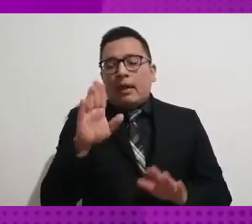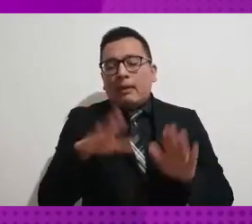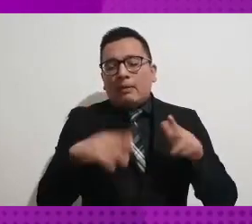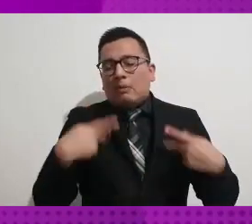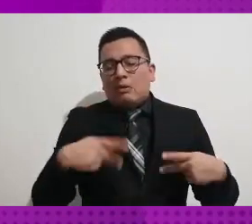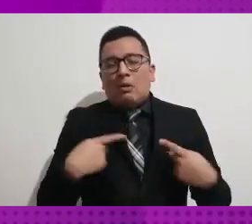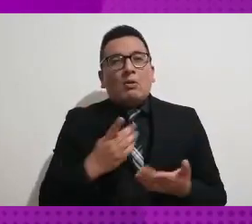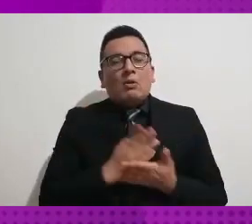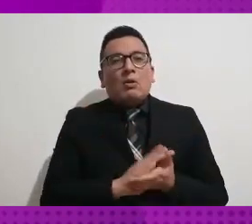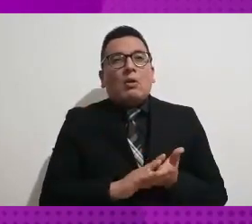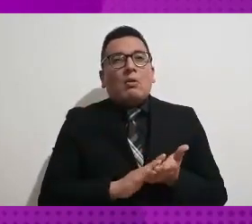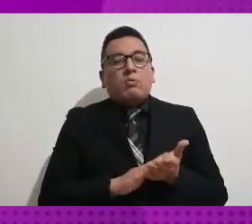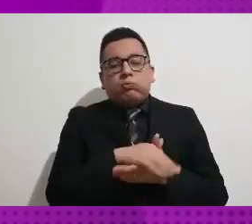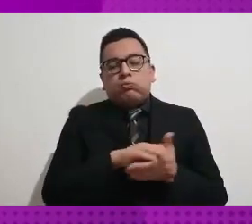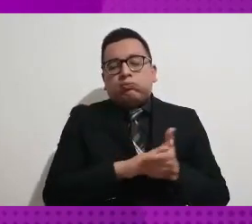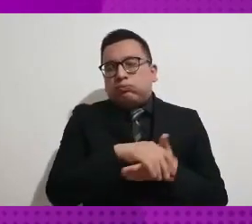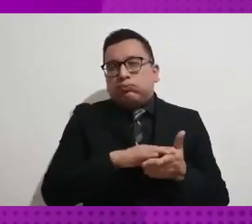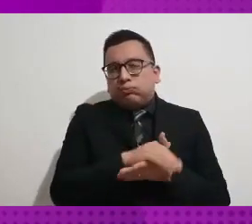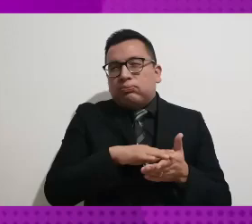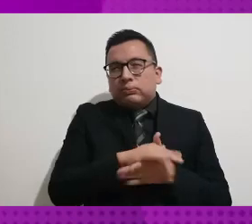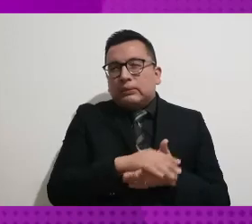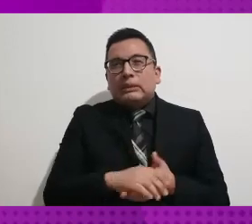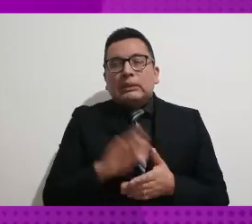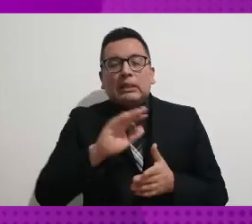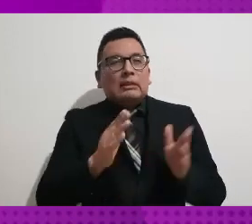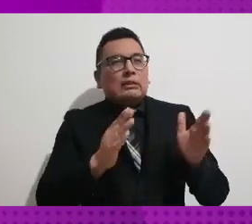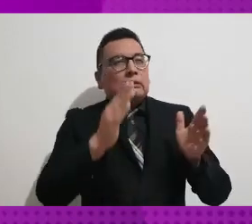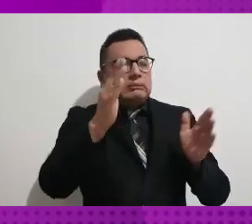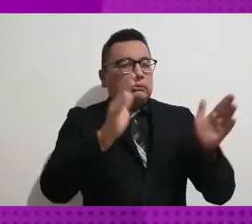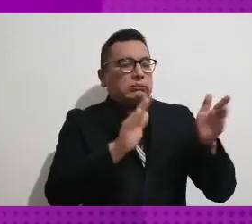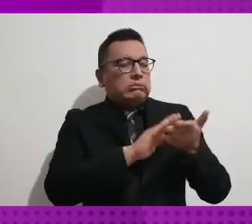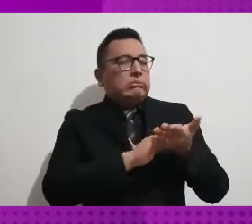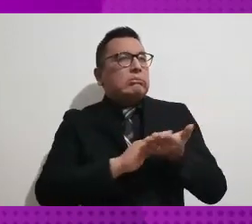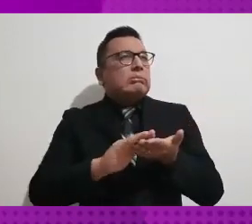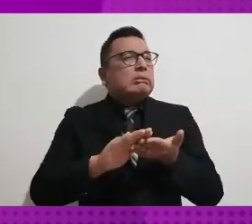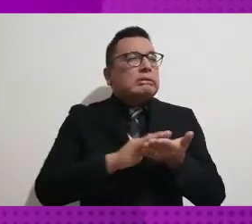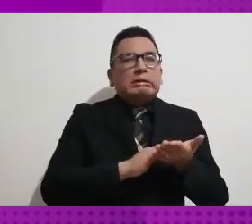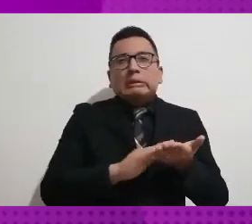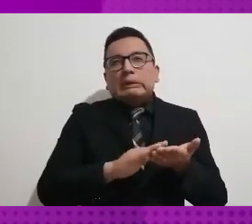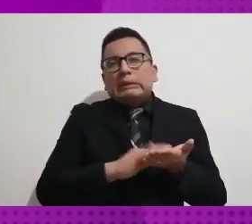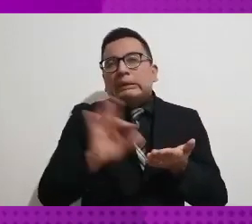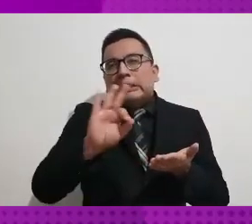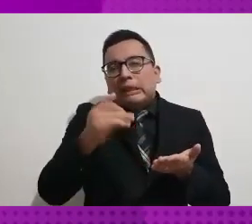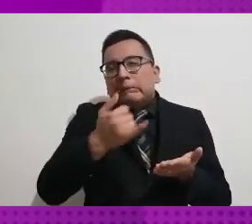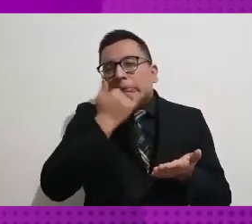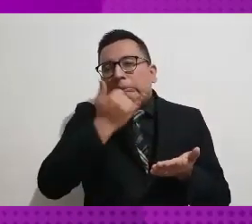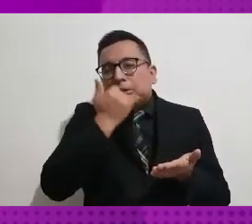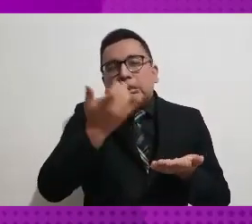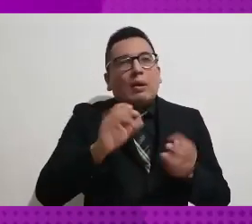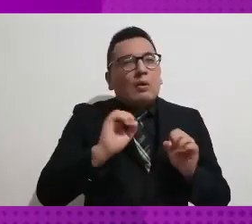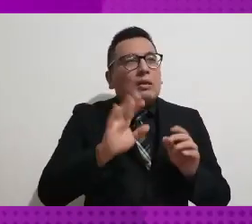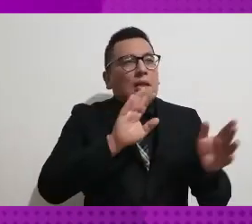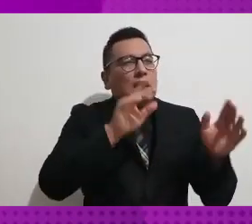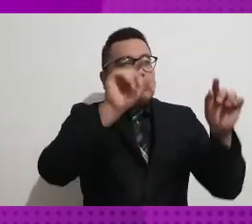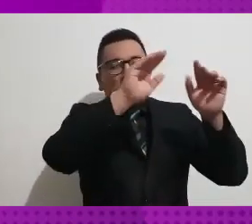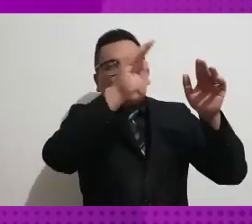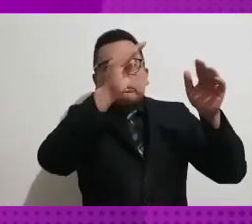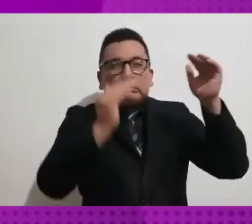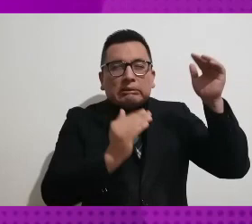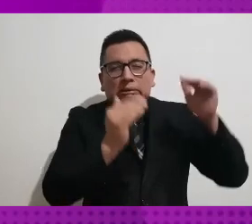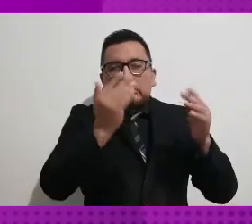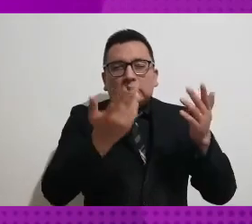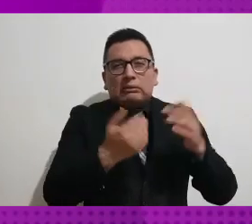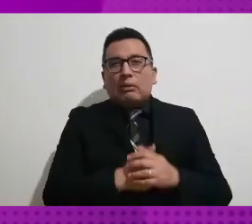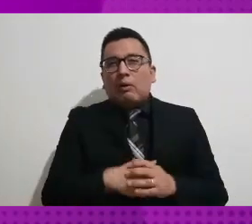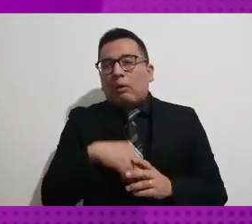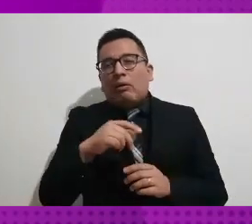más porque sí, pues te puede cortar palabras, te puede faltar acentuación, les puede faltar eh, las